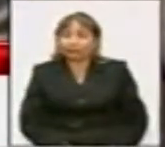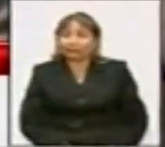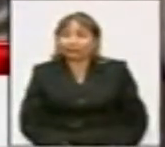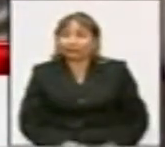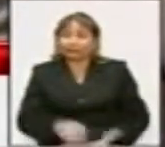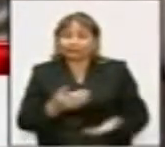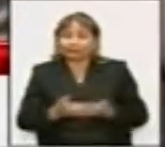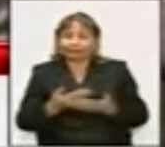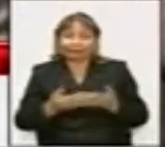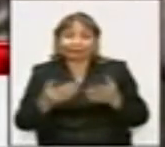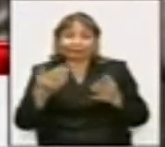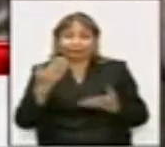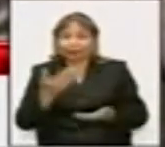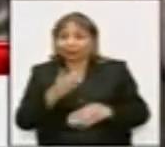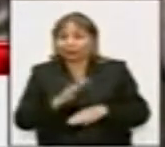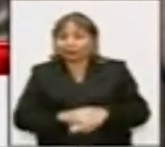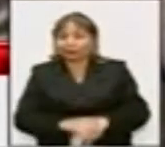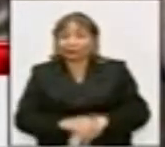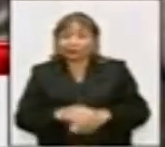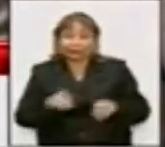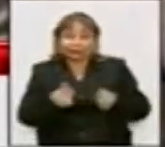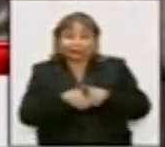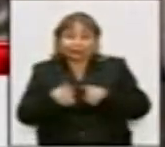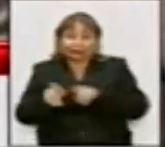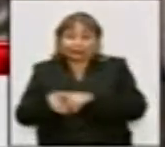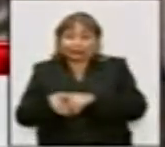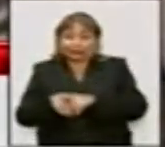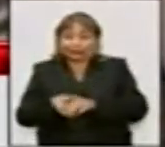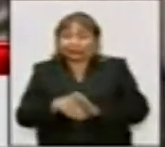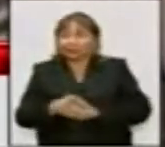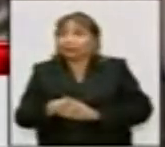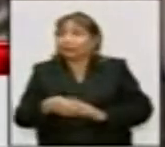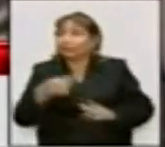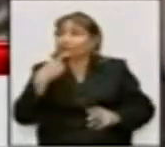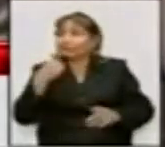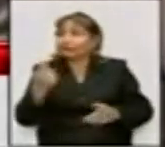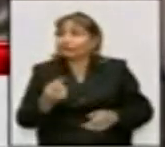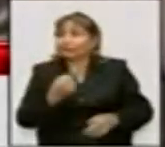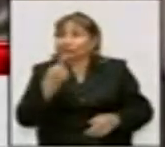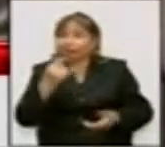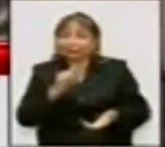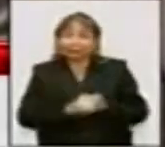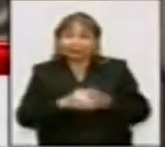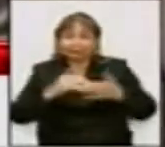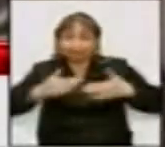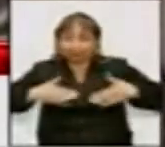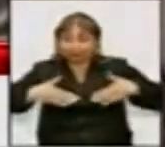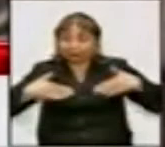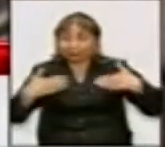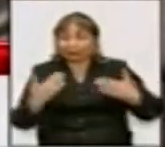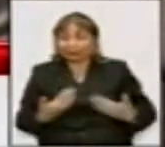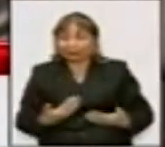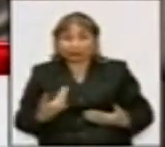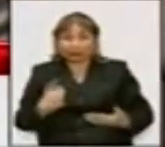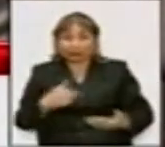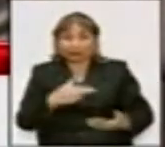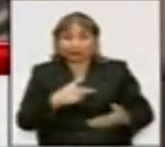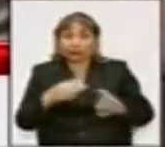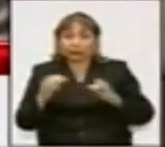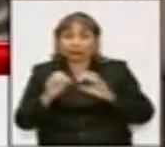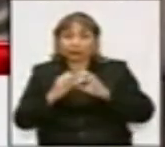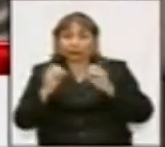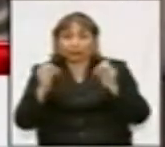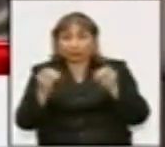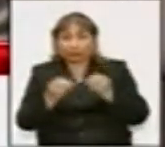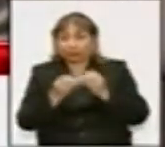judicial a plantear un amparo y la misma entonces eso es lo único donde podemos hablar donde los órganos autónomos e independientes